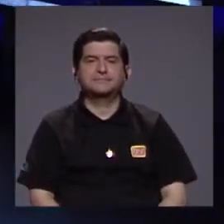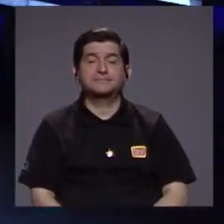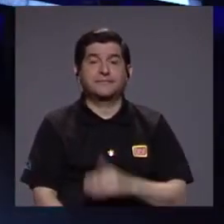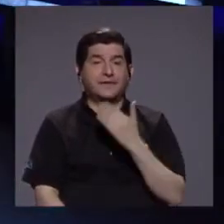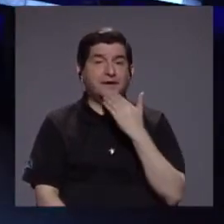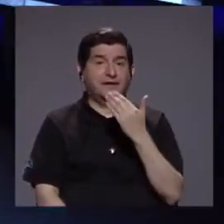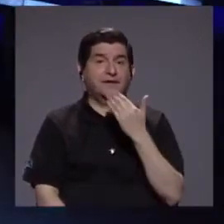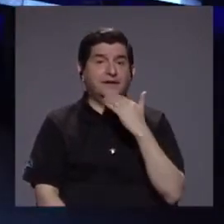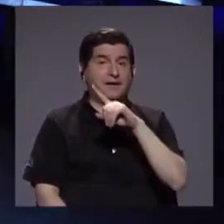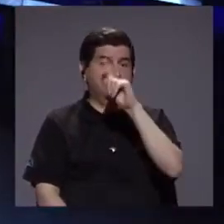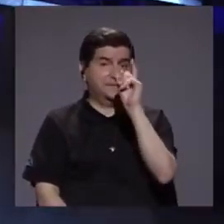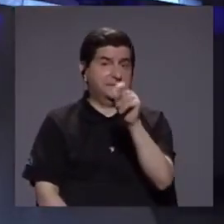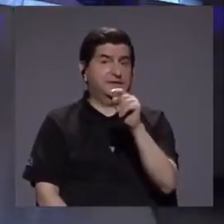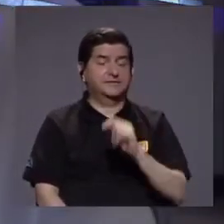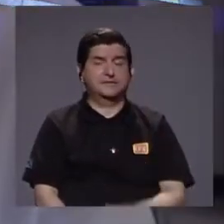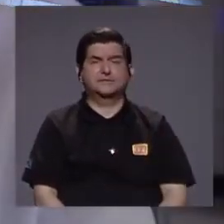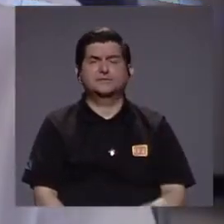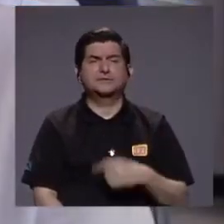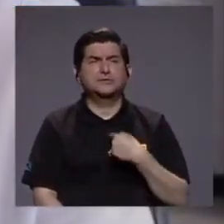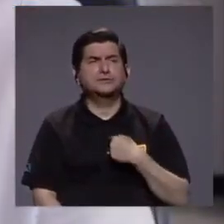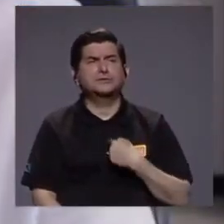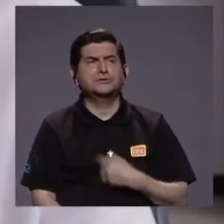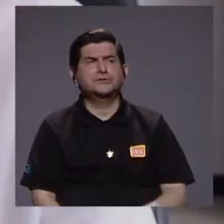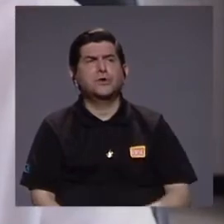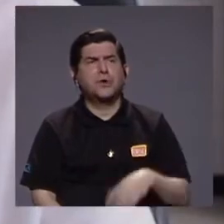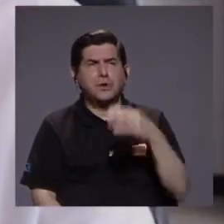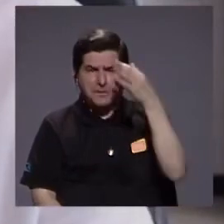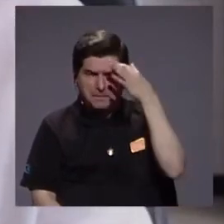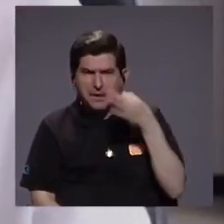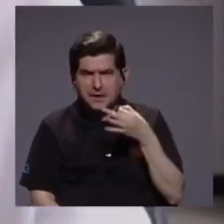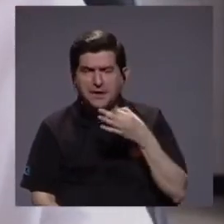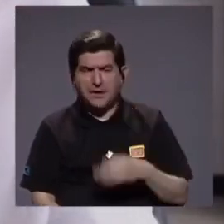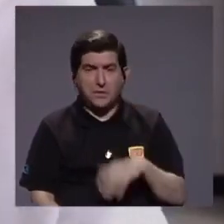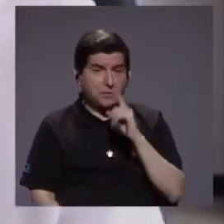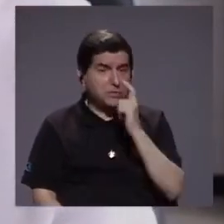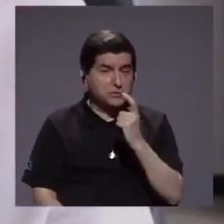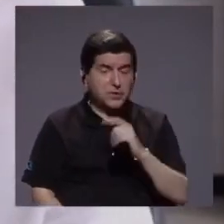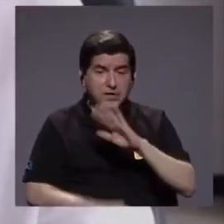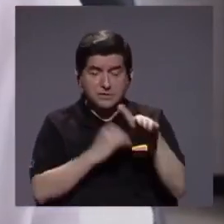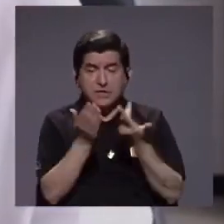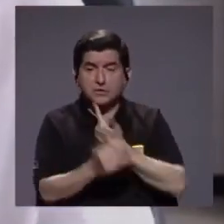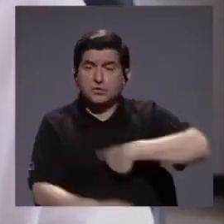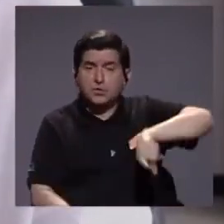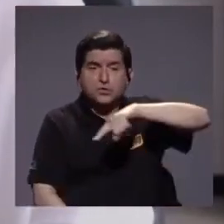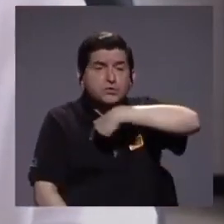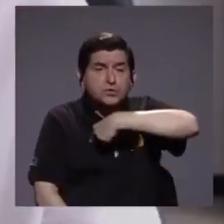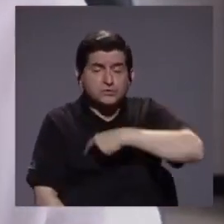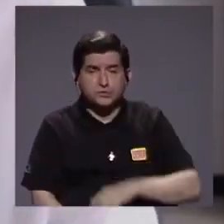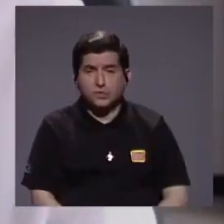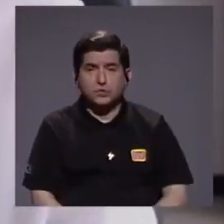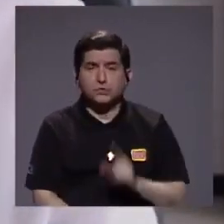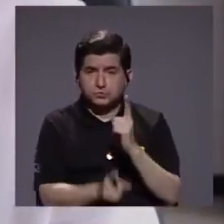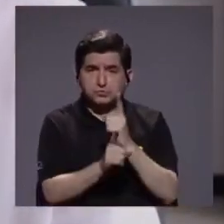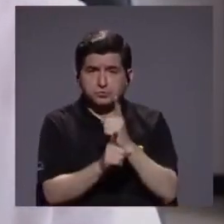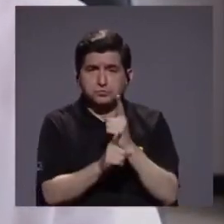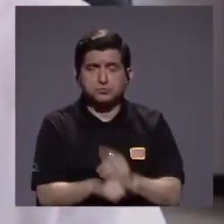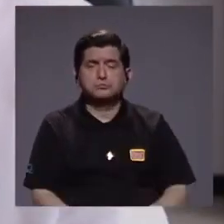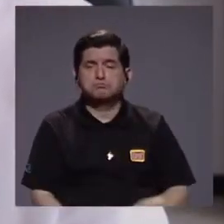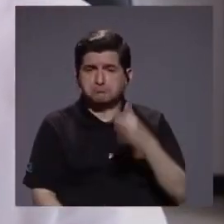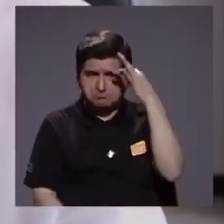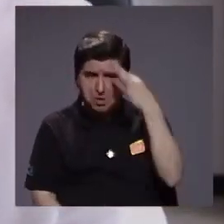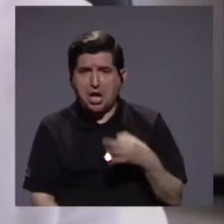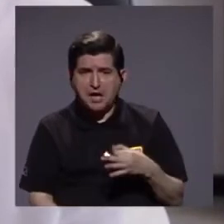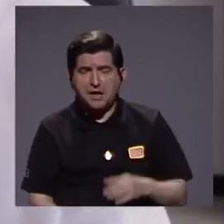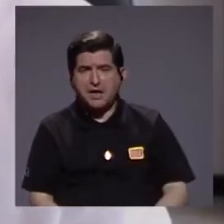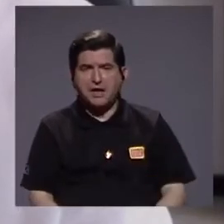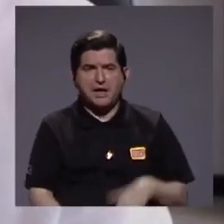Muchas gracias por la pregunta. Yo afortunadamente pienso que hoy día cualquiera de nosotros y de nosotras efectivamente estamos convencidos